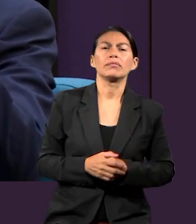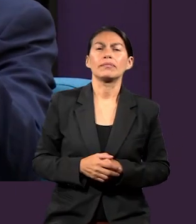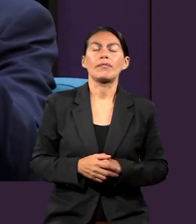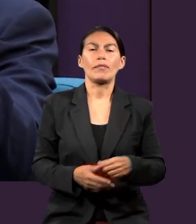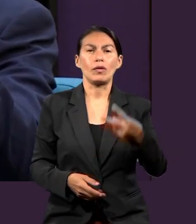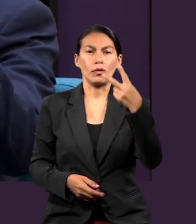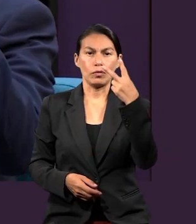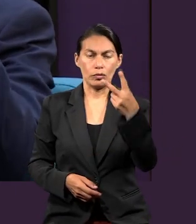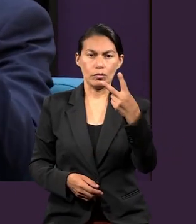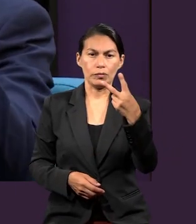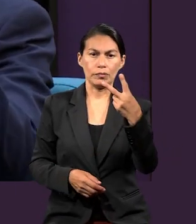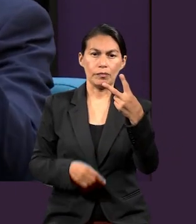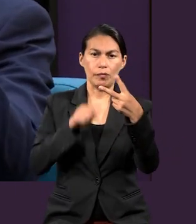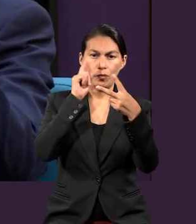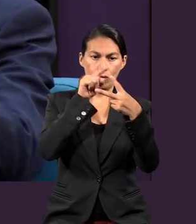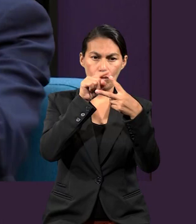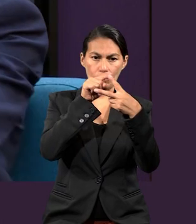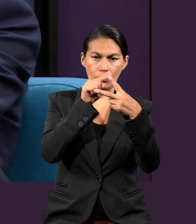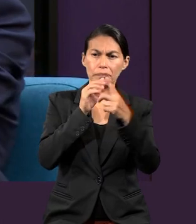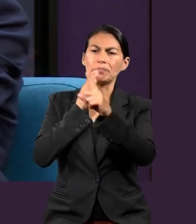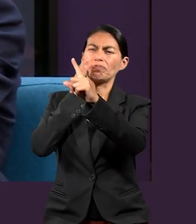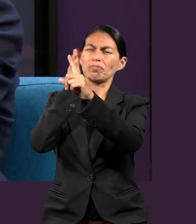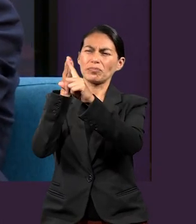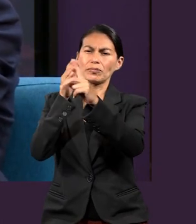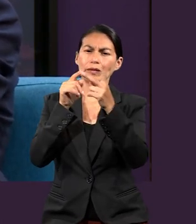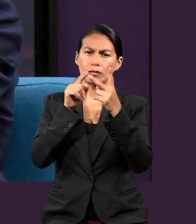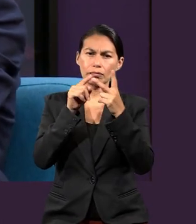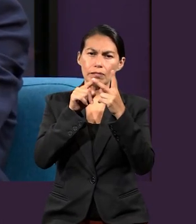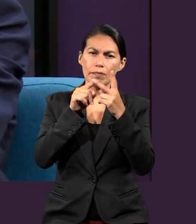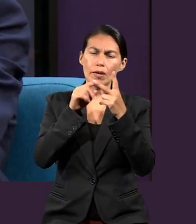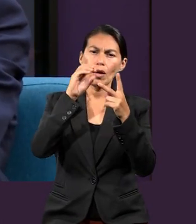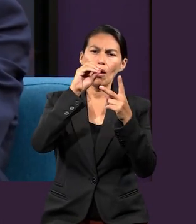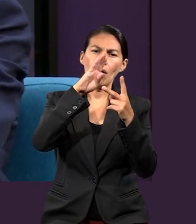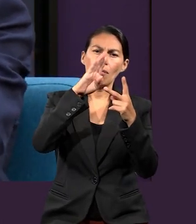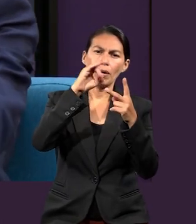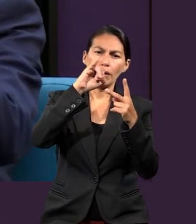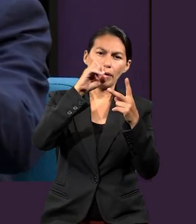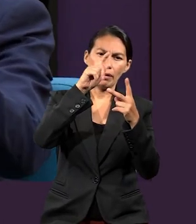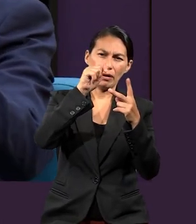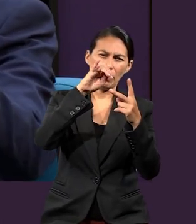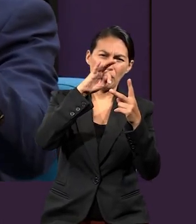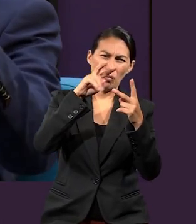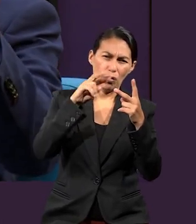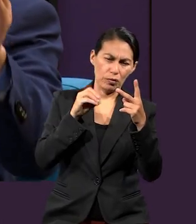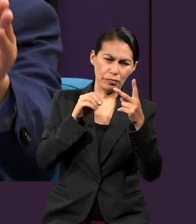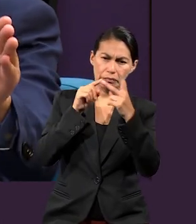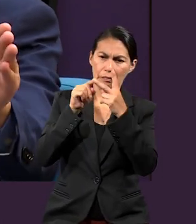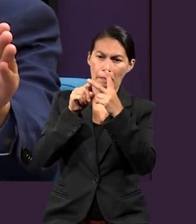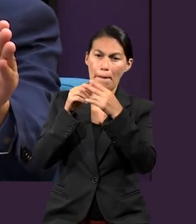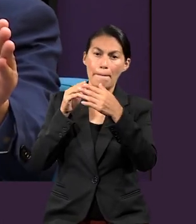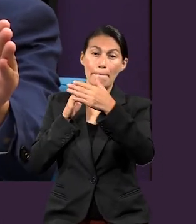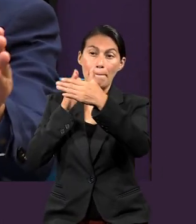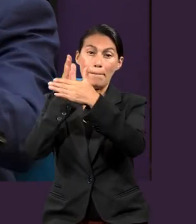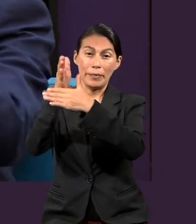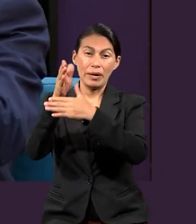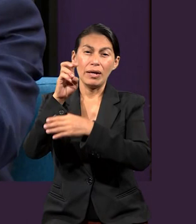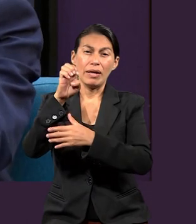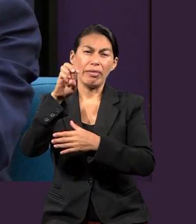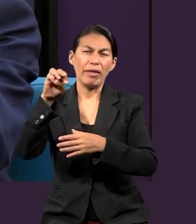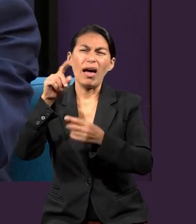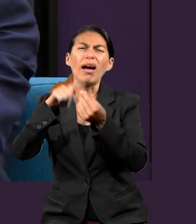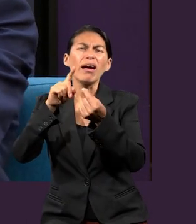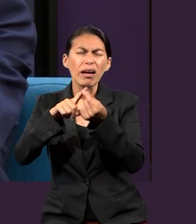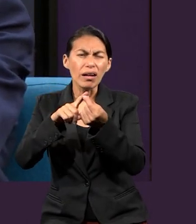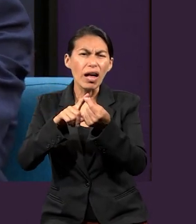principalmente dando dos cosas, un objetivo y una meta. La meta, hacer discípulos. Y el